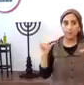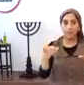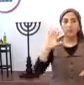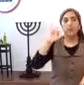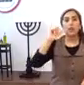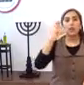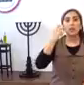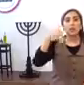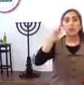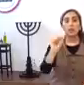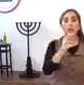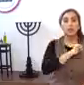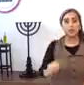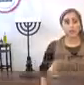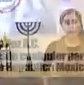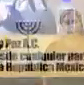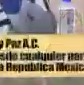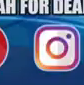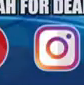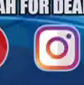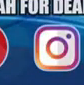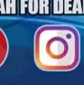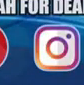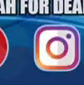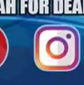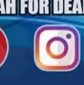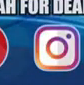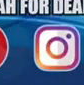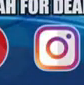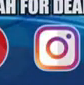Yahweh es Yahshua Hamashiah jajos